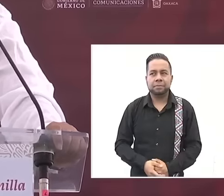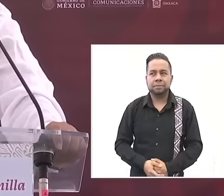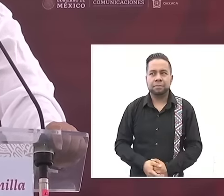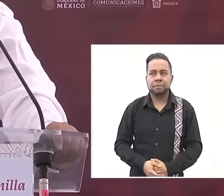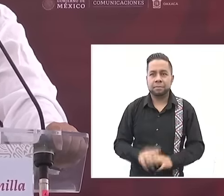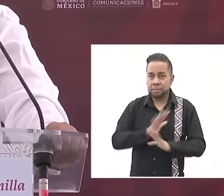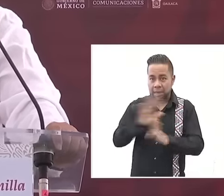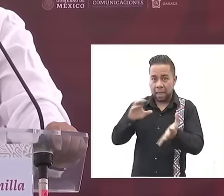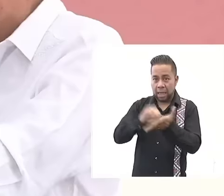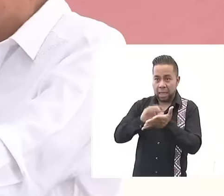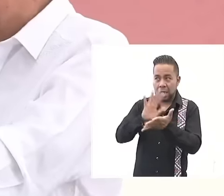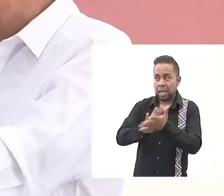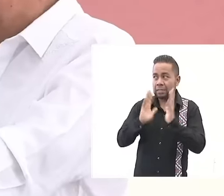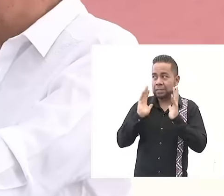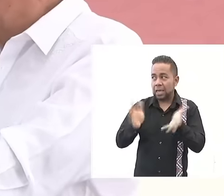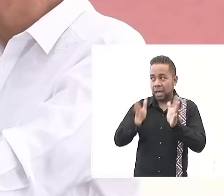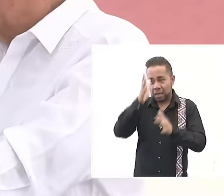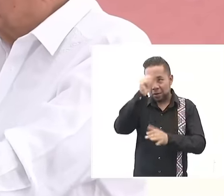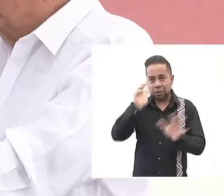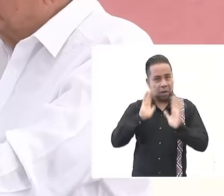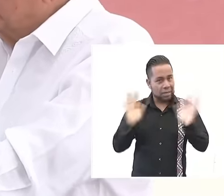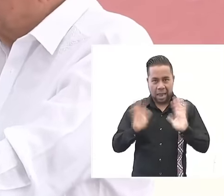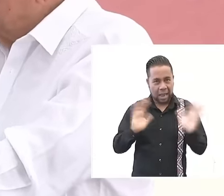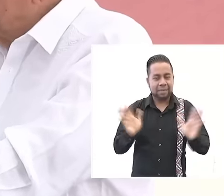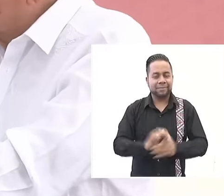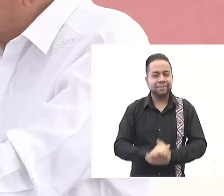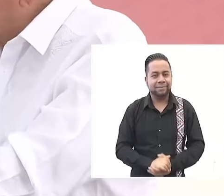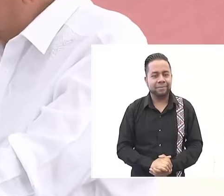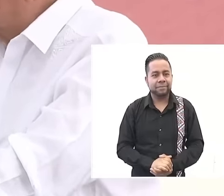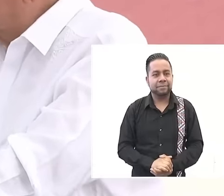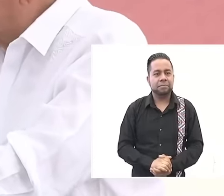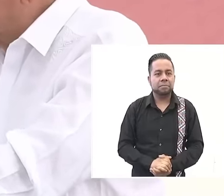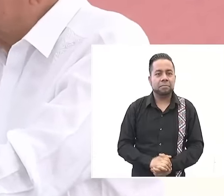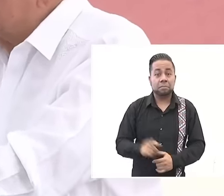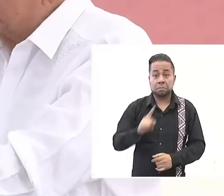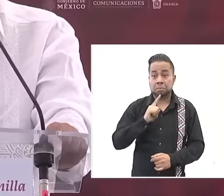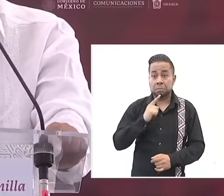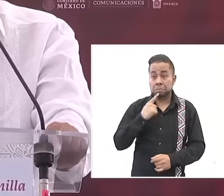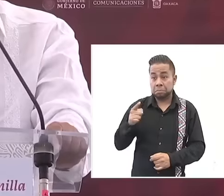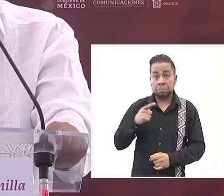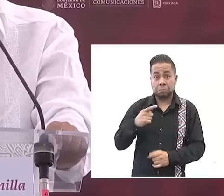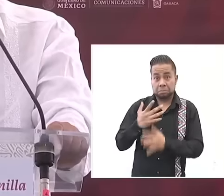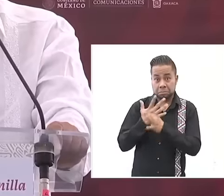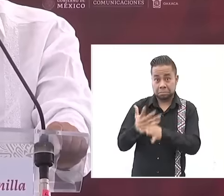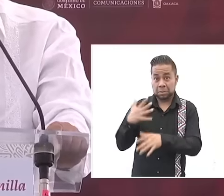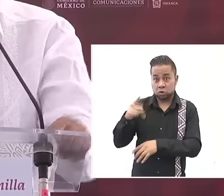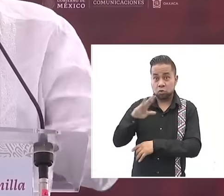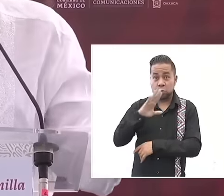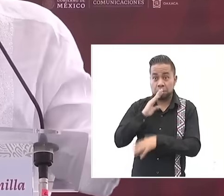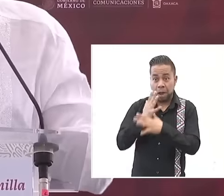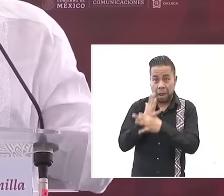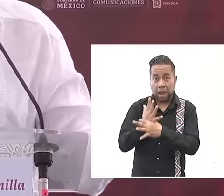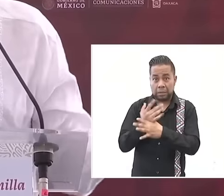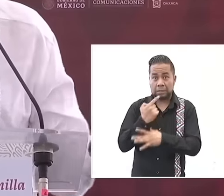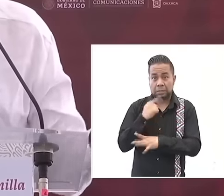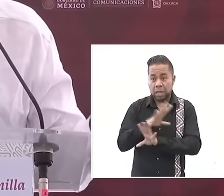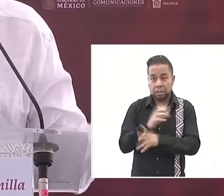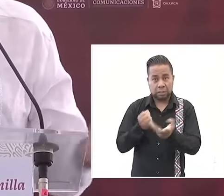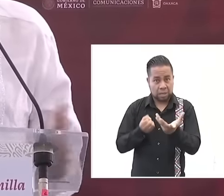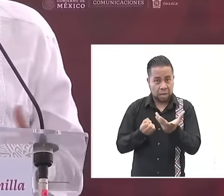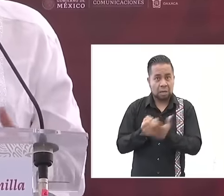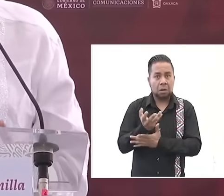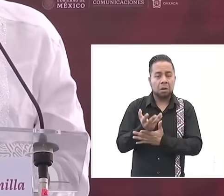Ya está. Bueno, y contaba la mamá de que salió